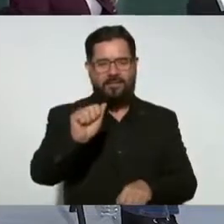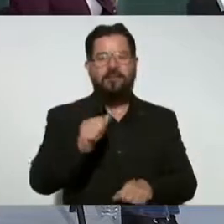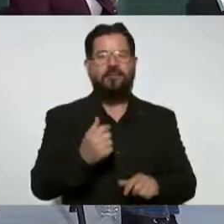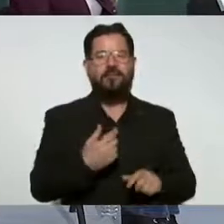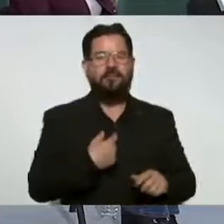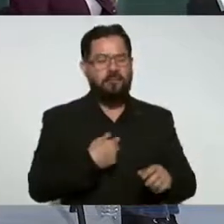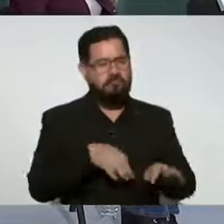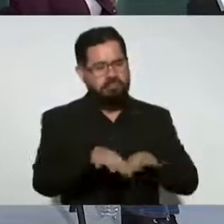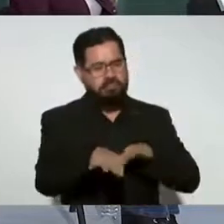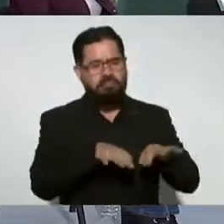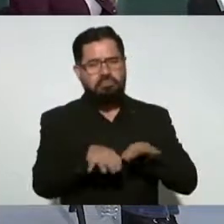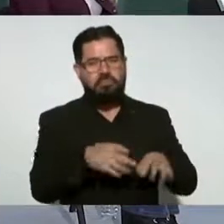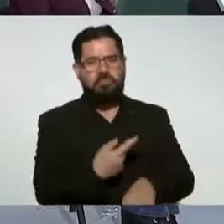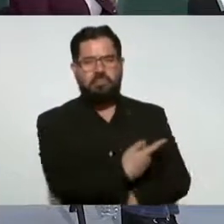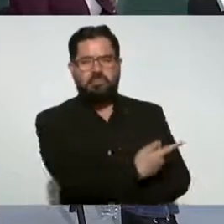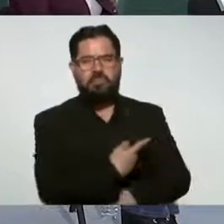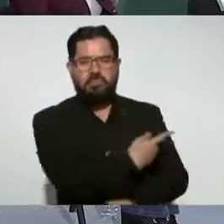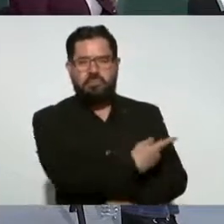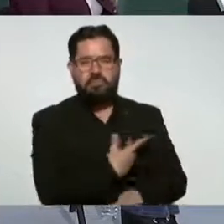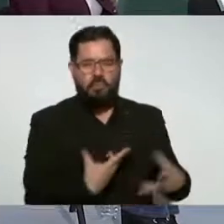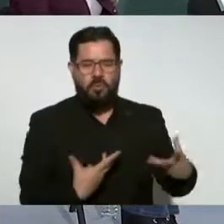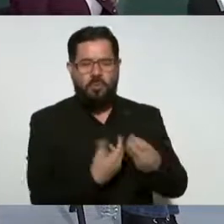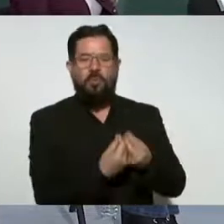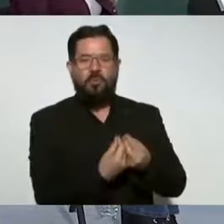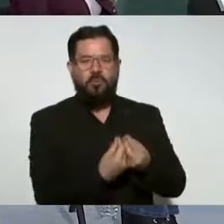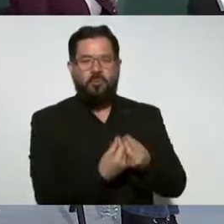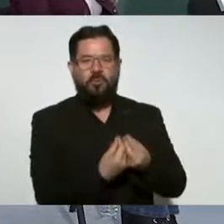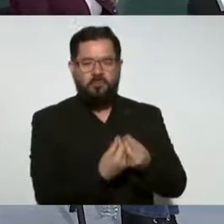de manera coordinada,